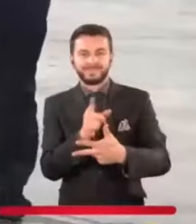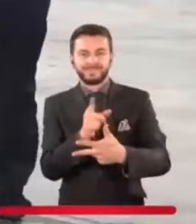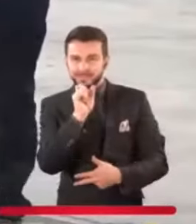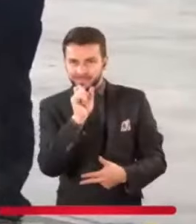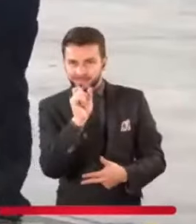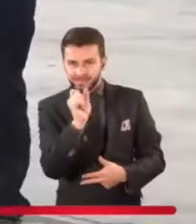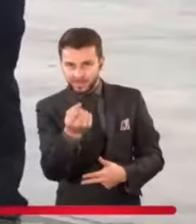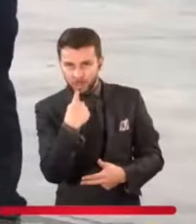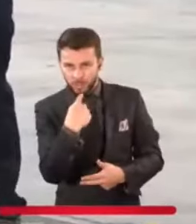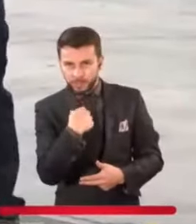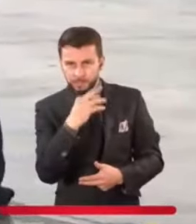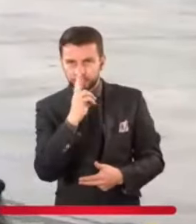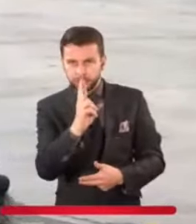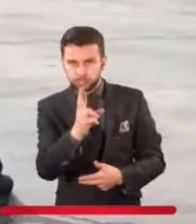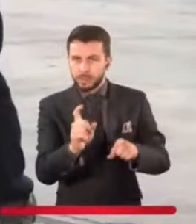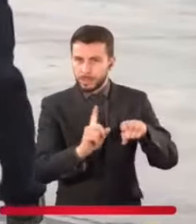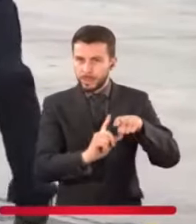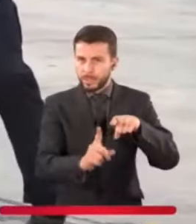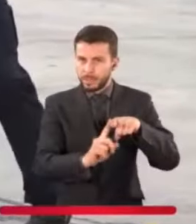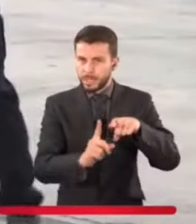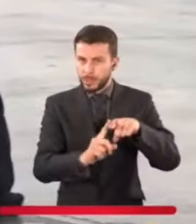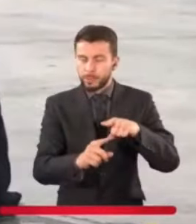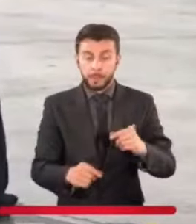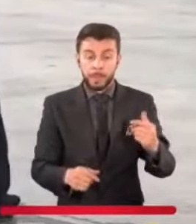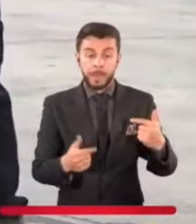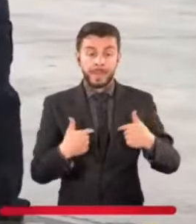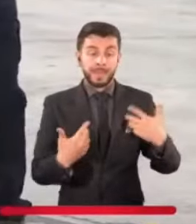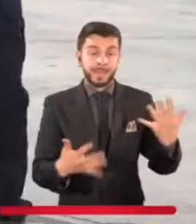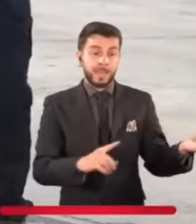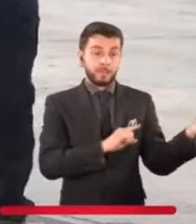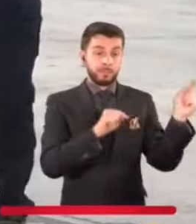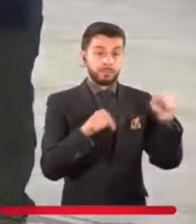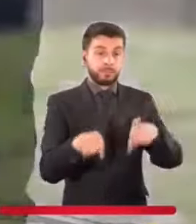que tiene que ver con Transmilenio. Cuando nosotros llegamos,